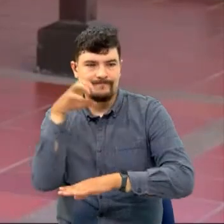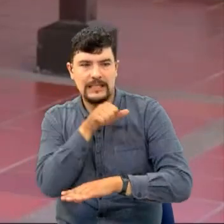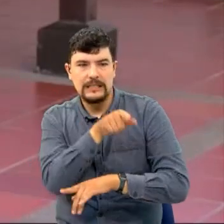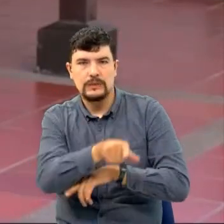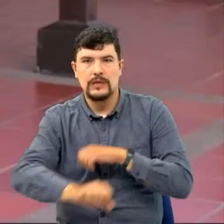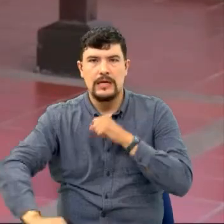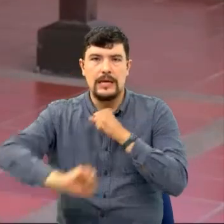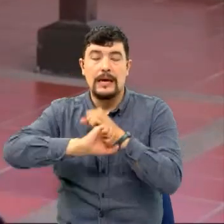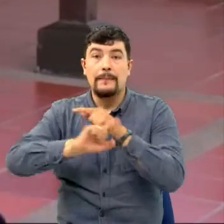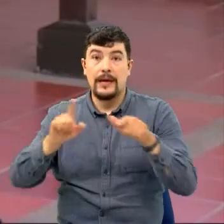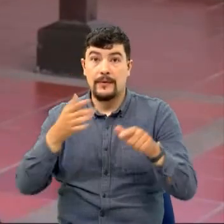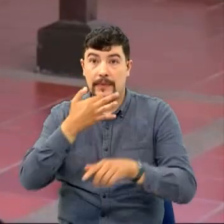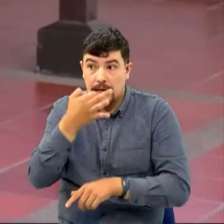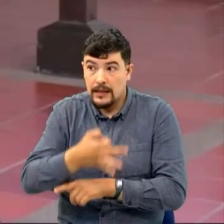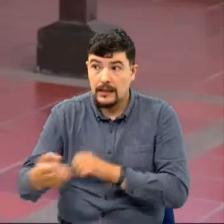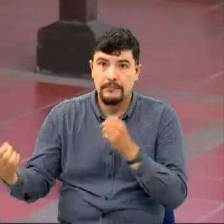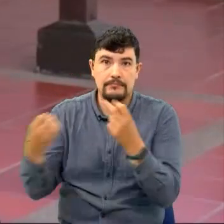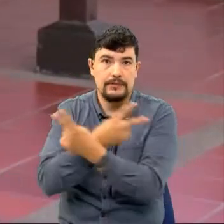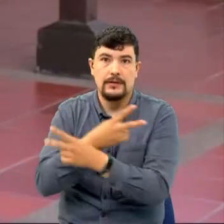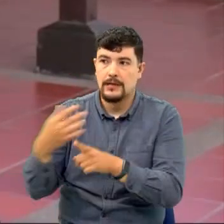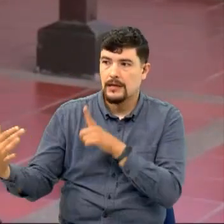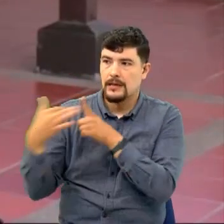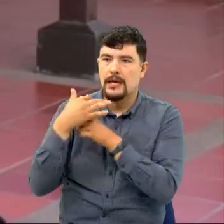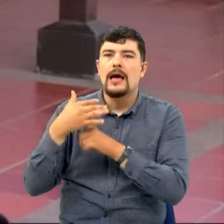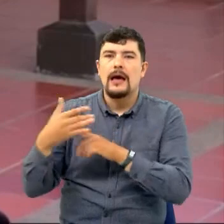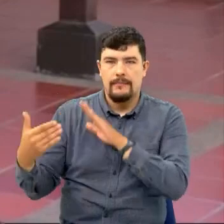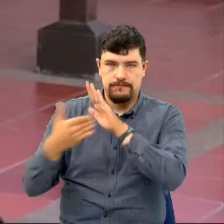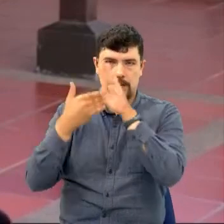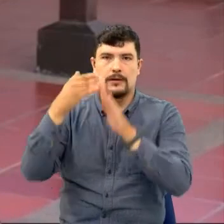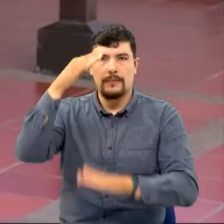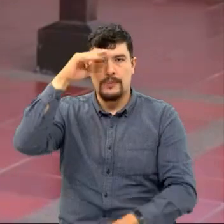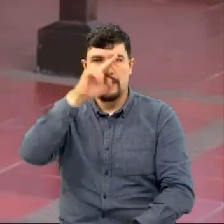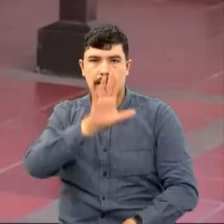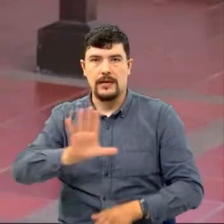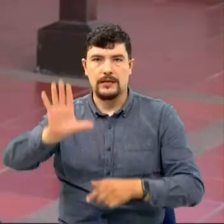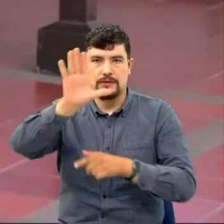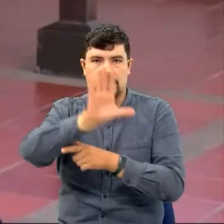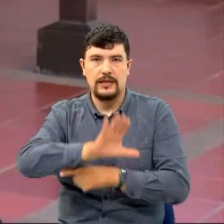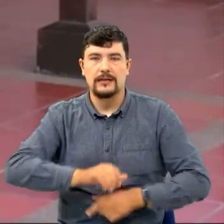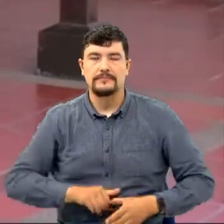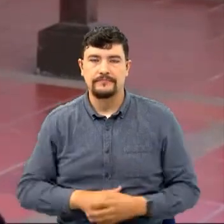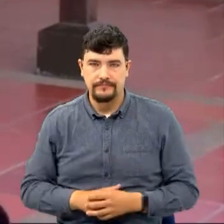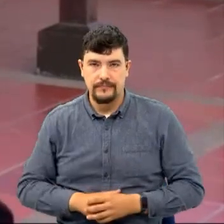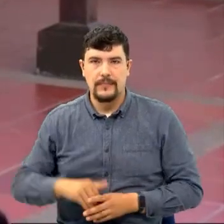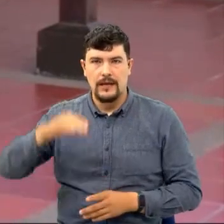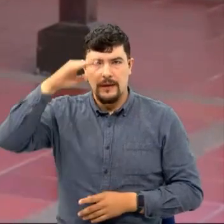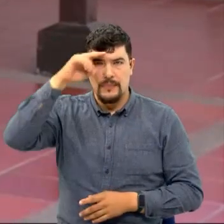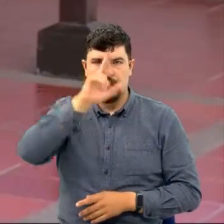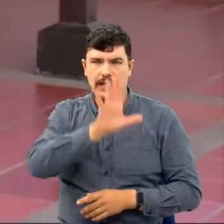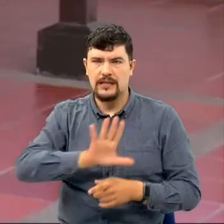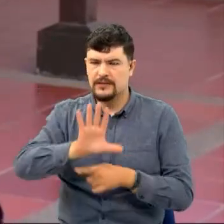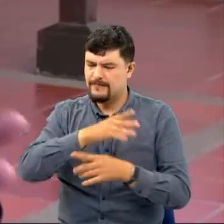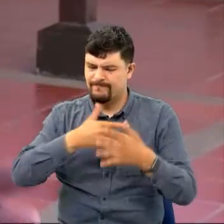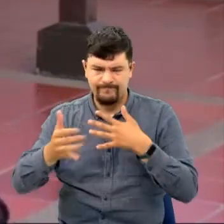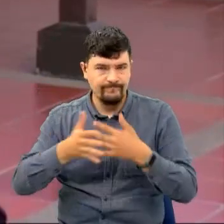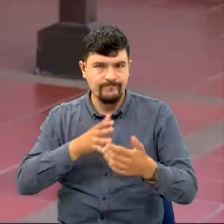se sumaron a la agresión en contra de nuestros uniformados. Ante todo pronóstico y en un peligro inminente